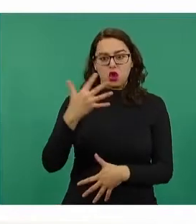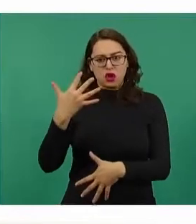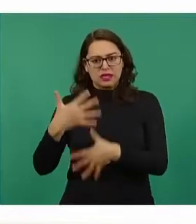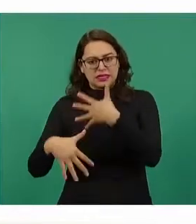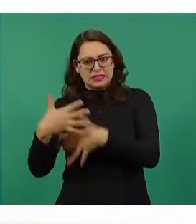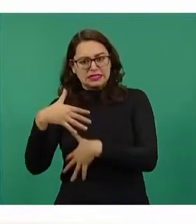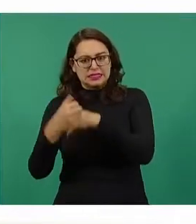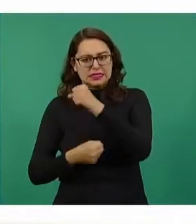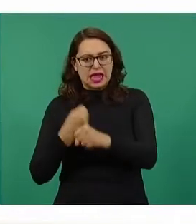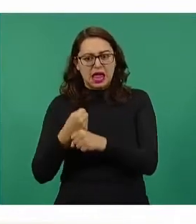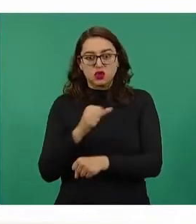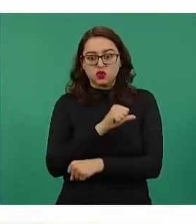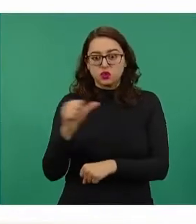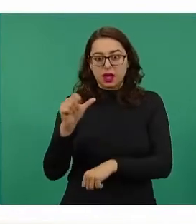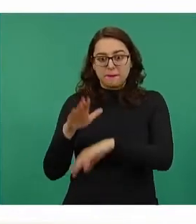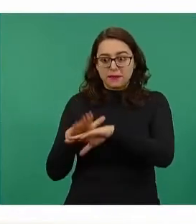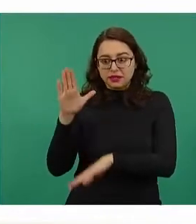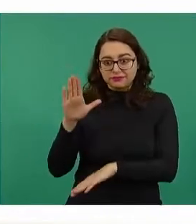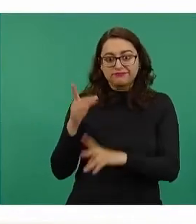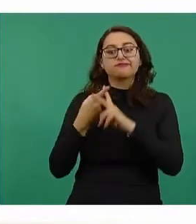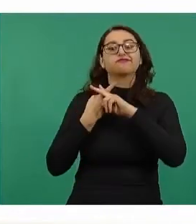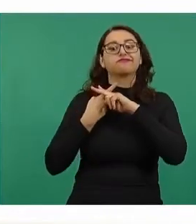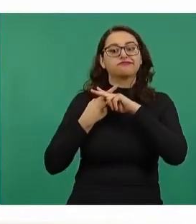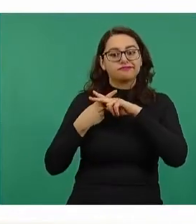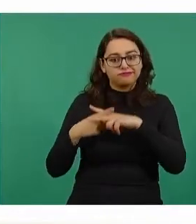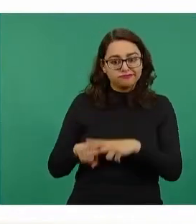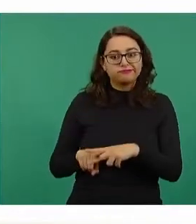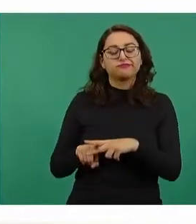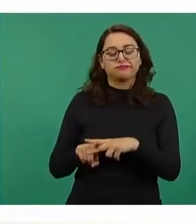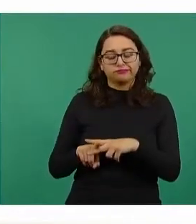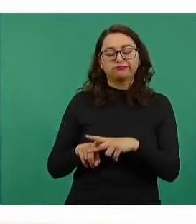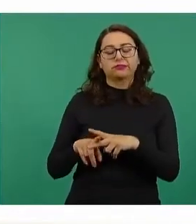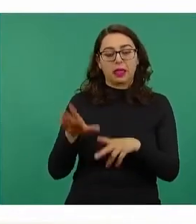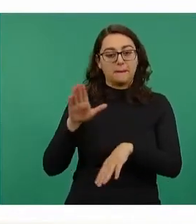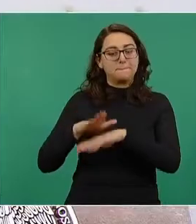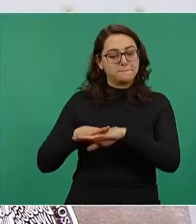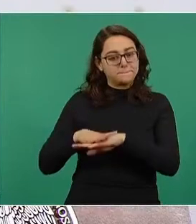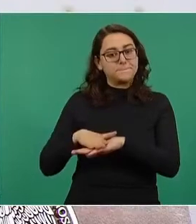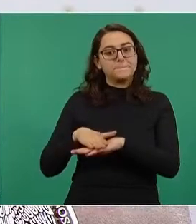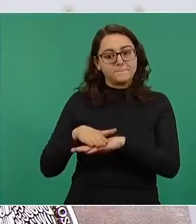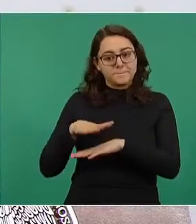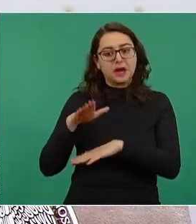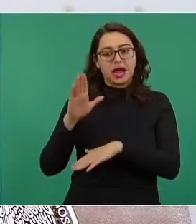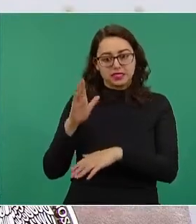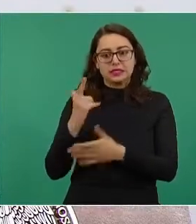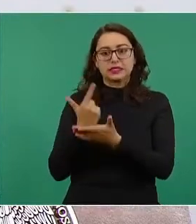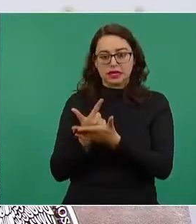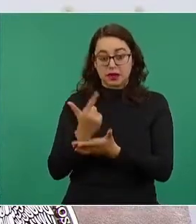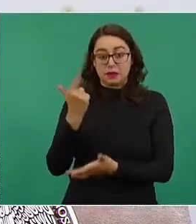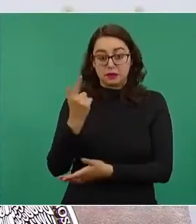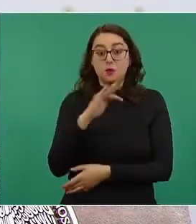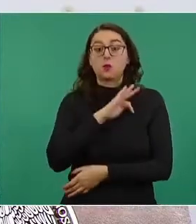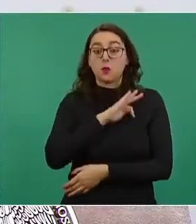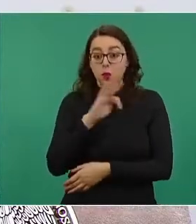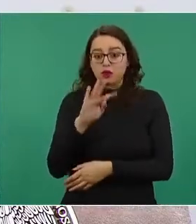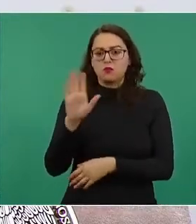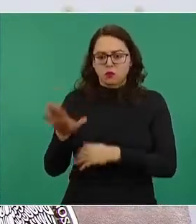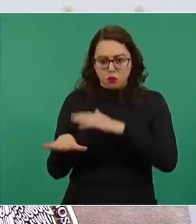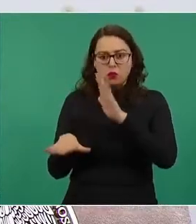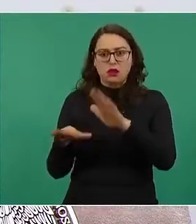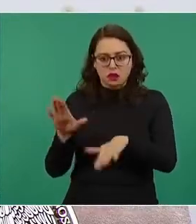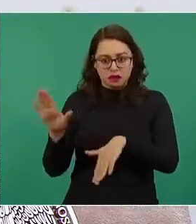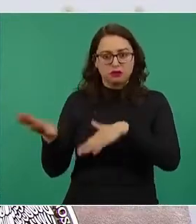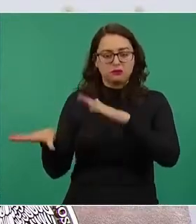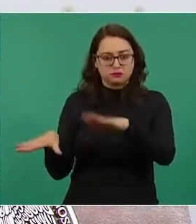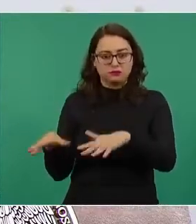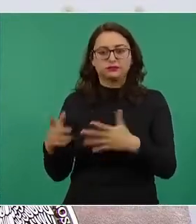un incremento de la mortalidad. Ciertamente, en forma absoluta es muy baja, como lo hemos destacado. Pero en